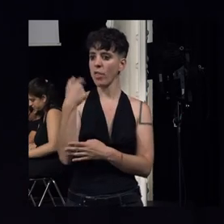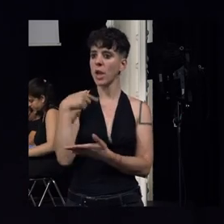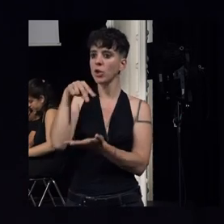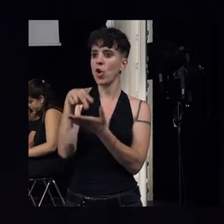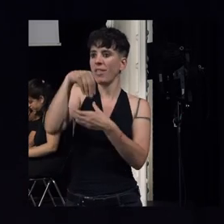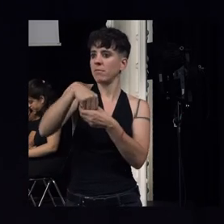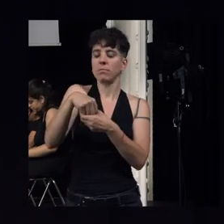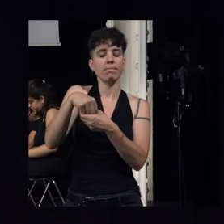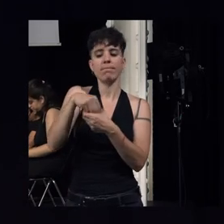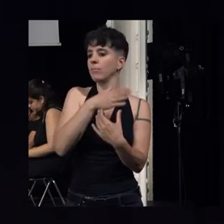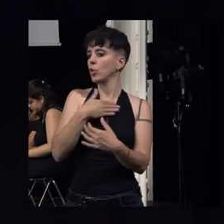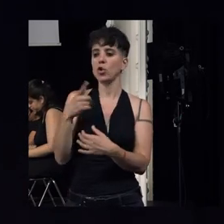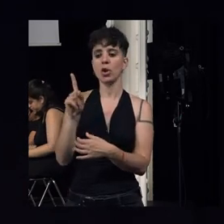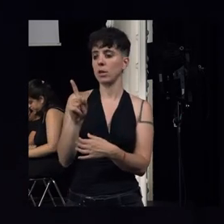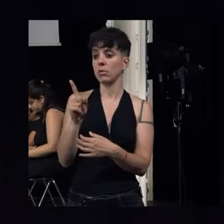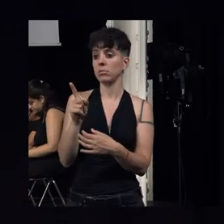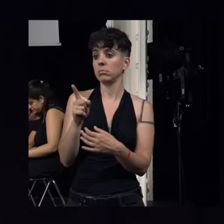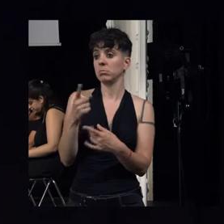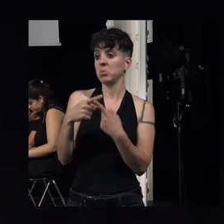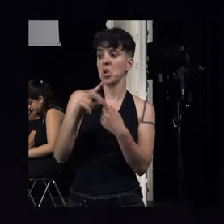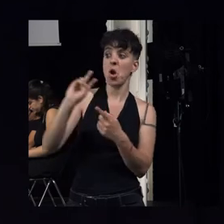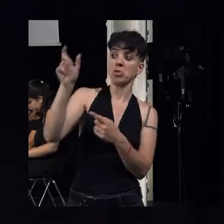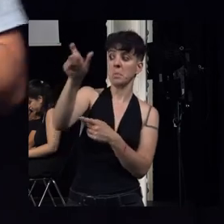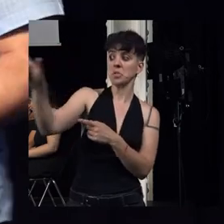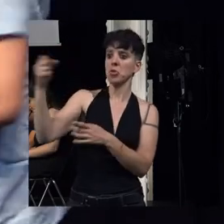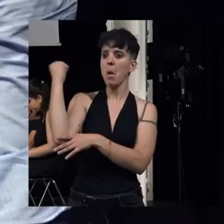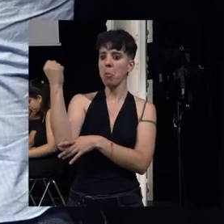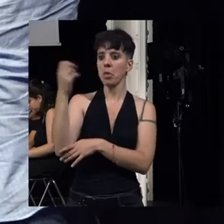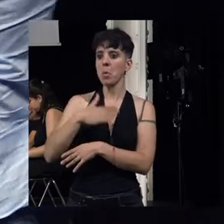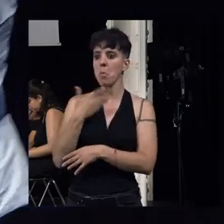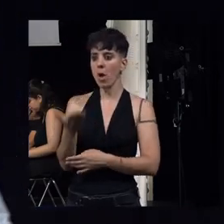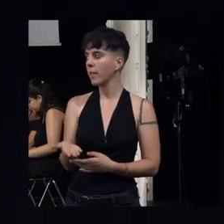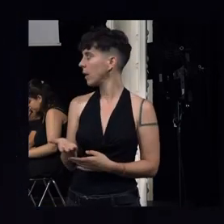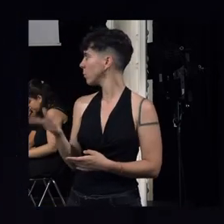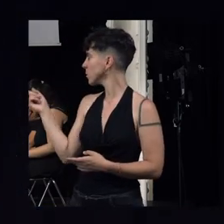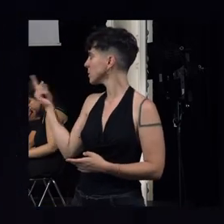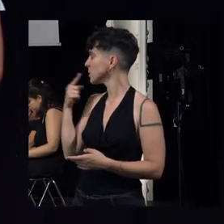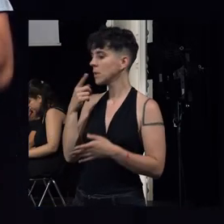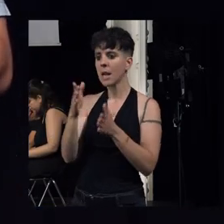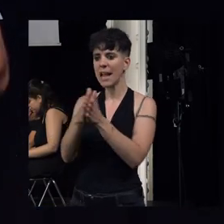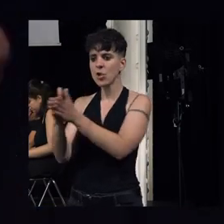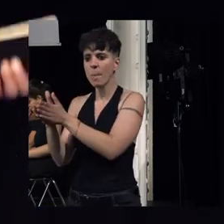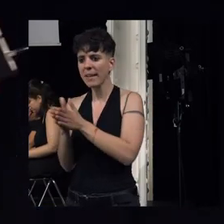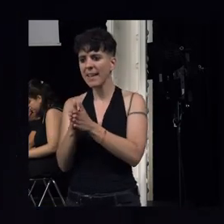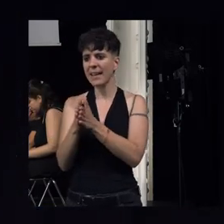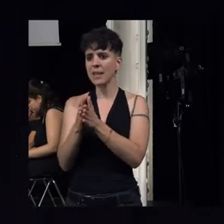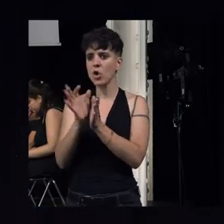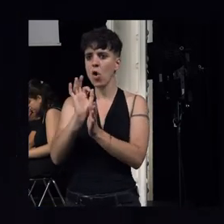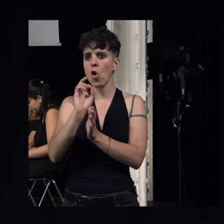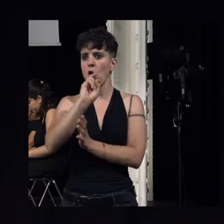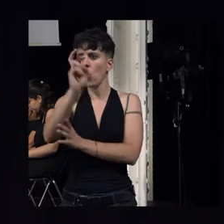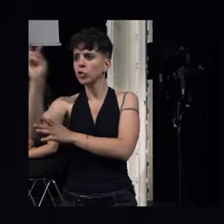Porque para eso hay otra gente que está en el poder. ¿Y qué puede estar? Puede estar la compañera en algún momento o otra